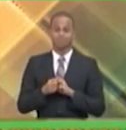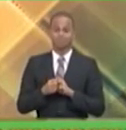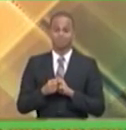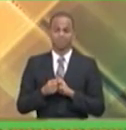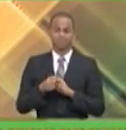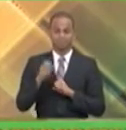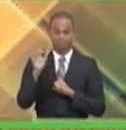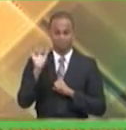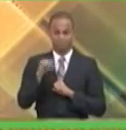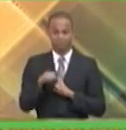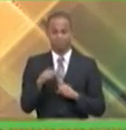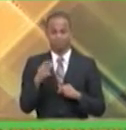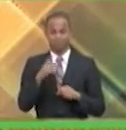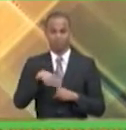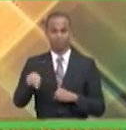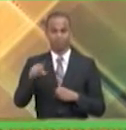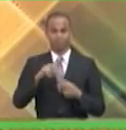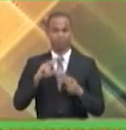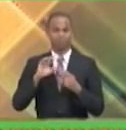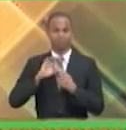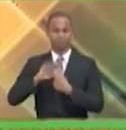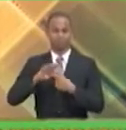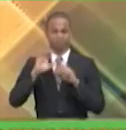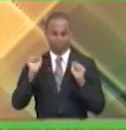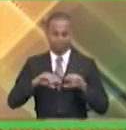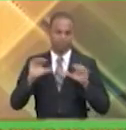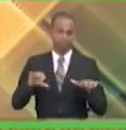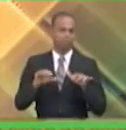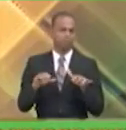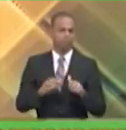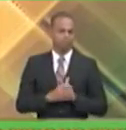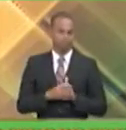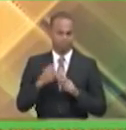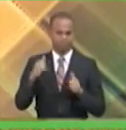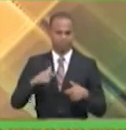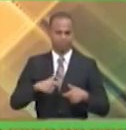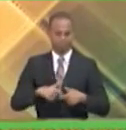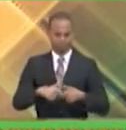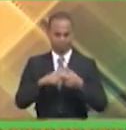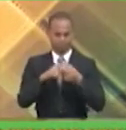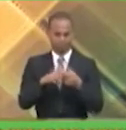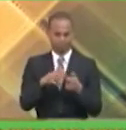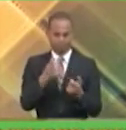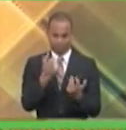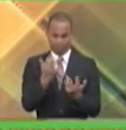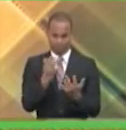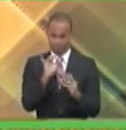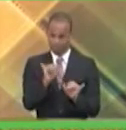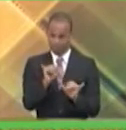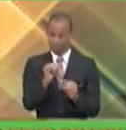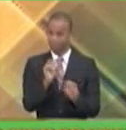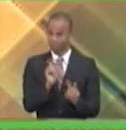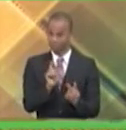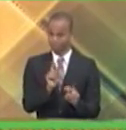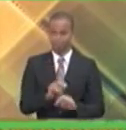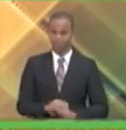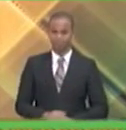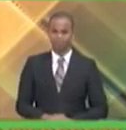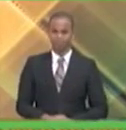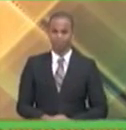los compañeros que nos van a demostrar qué es lo que tú estás haciendo allá. Vamos a saber ahora, Luz del ALBA. Quédese ahí, no se vaya.